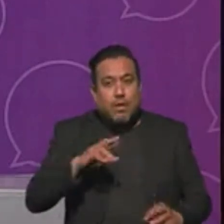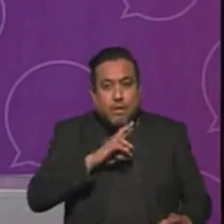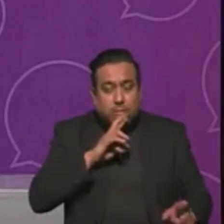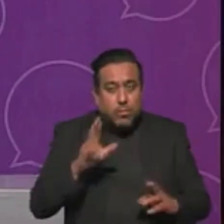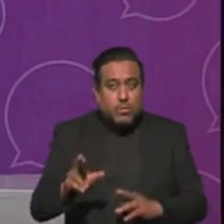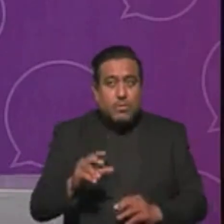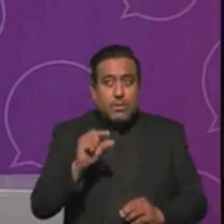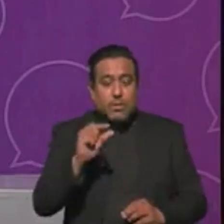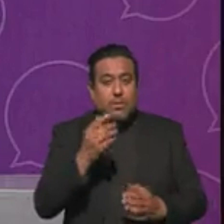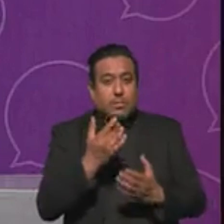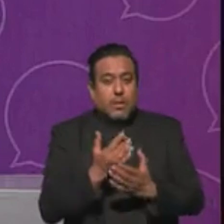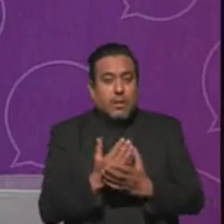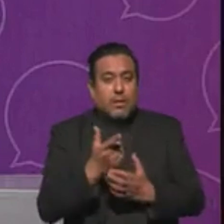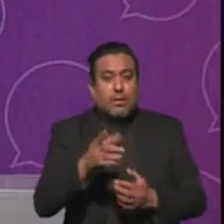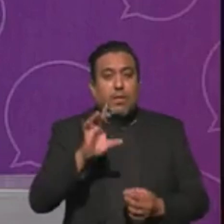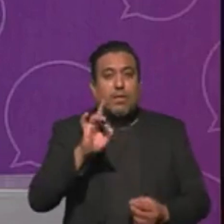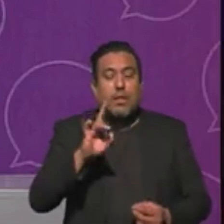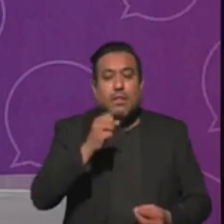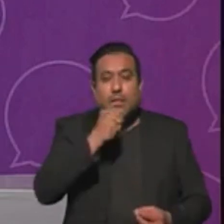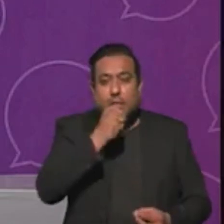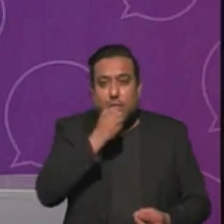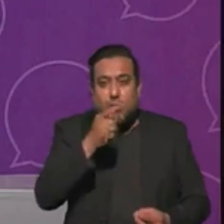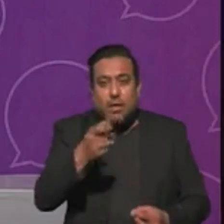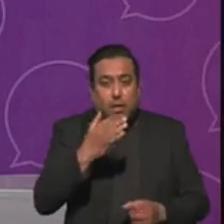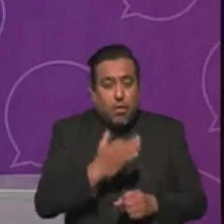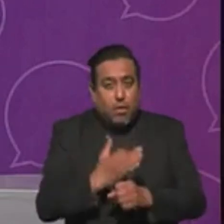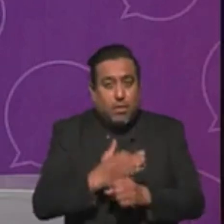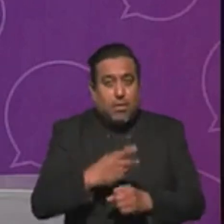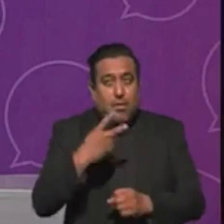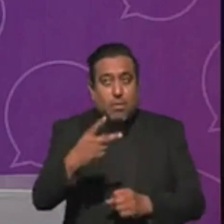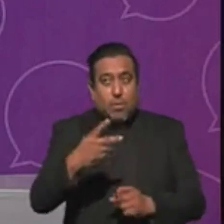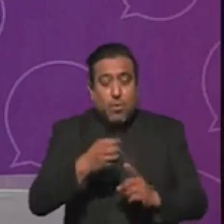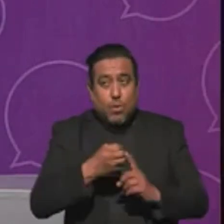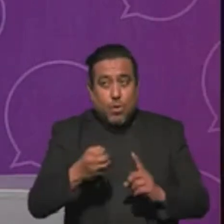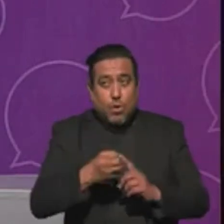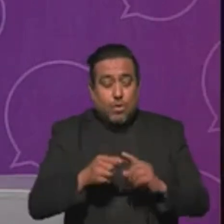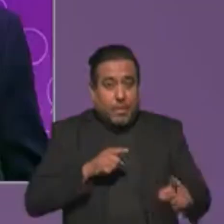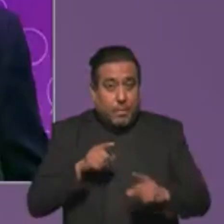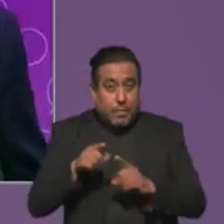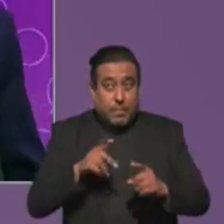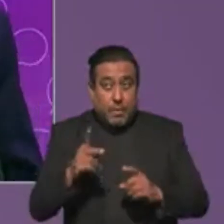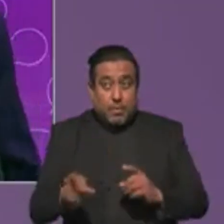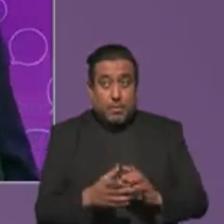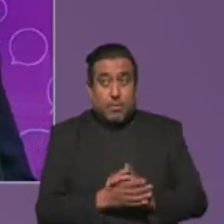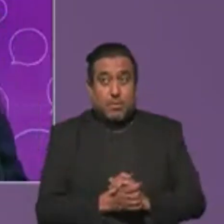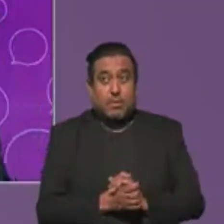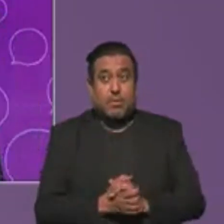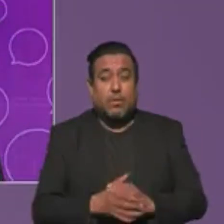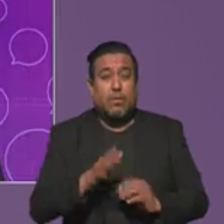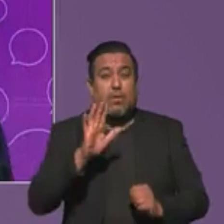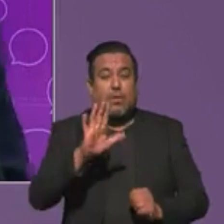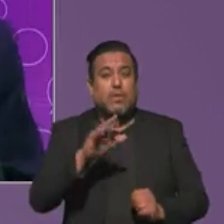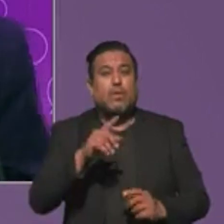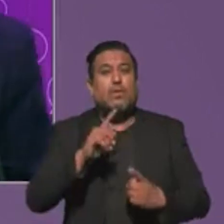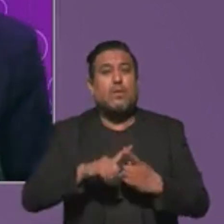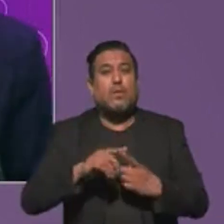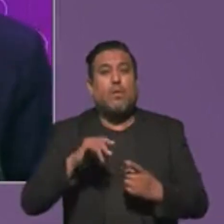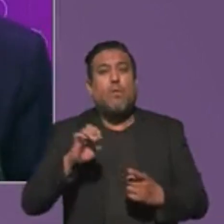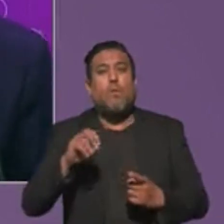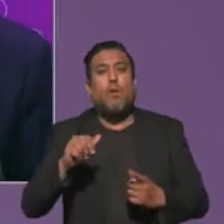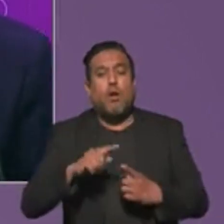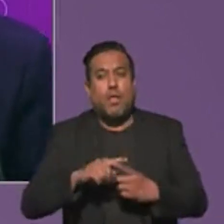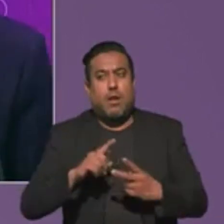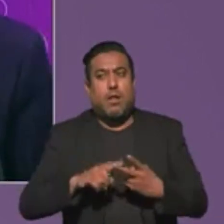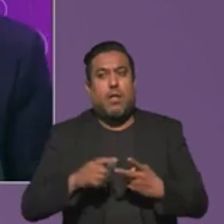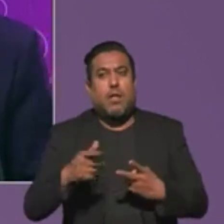adelante candidato tiene 30 segundos para elaborar su su réplica Gracias mi réplica es tanto para el candidato de morena como para